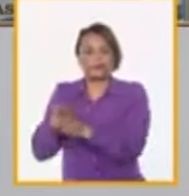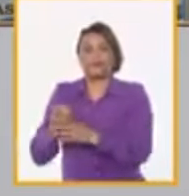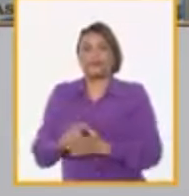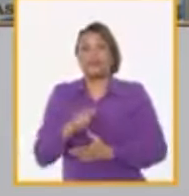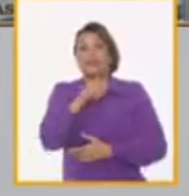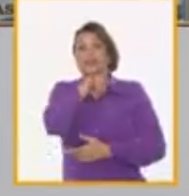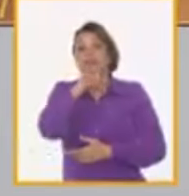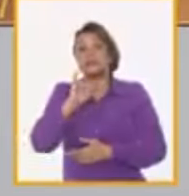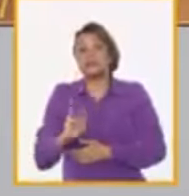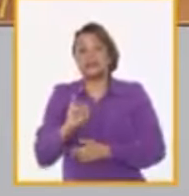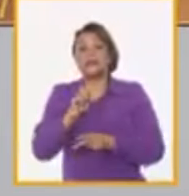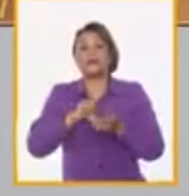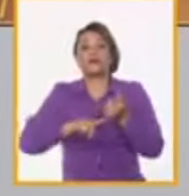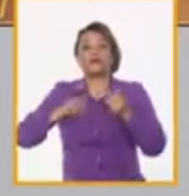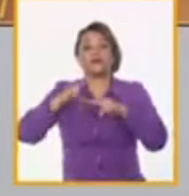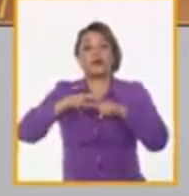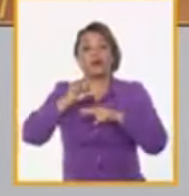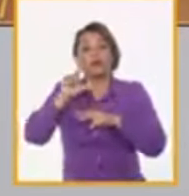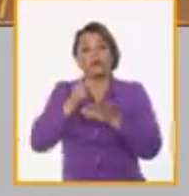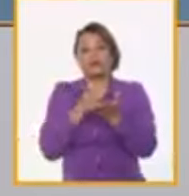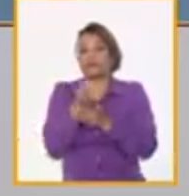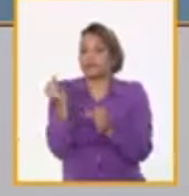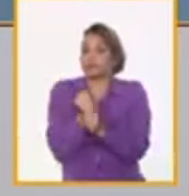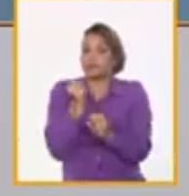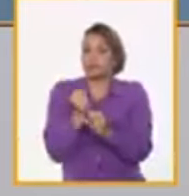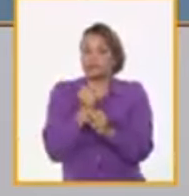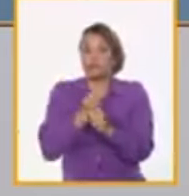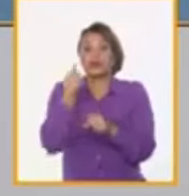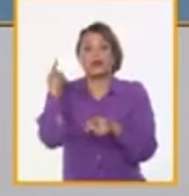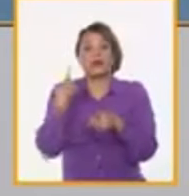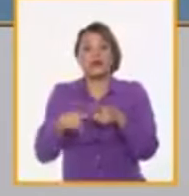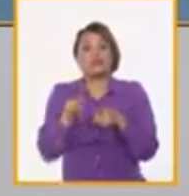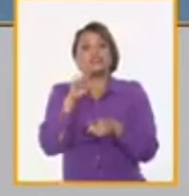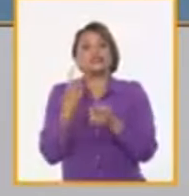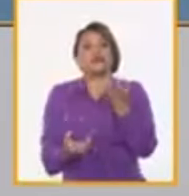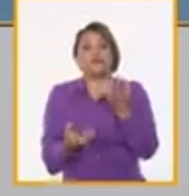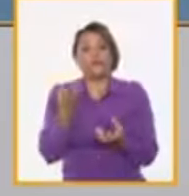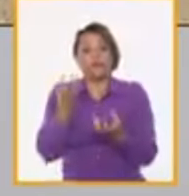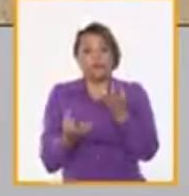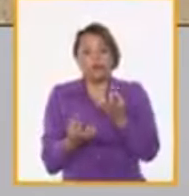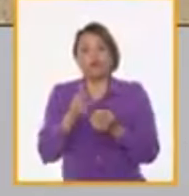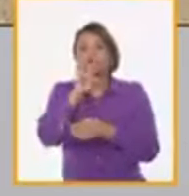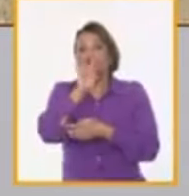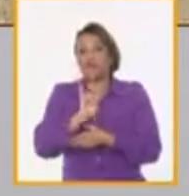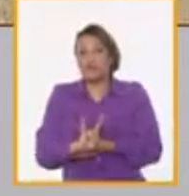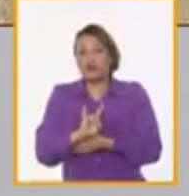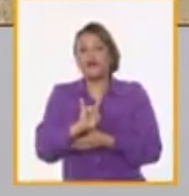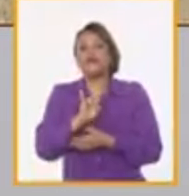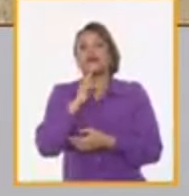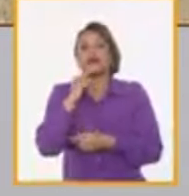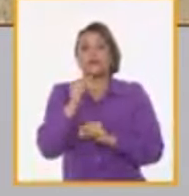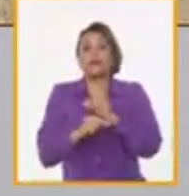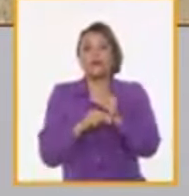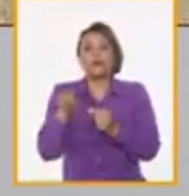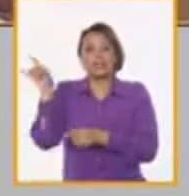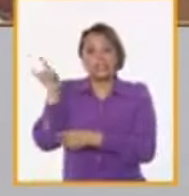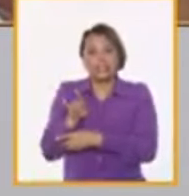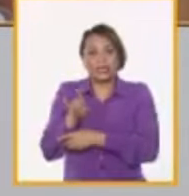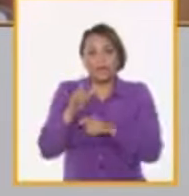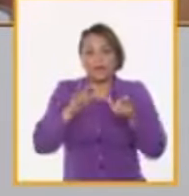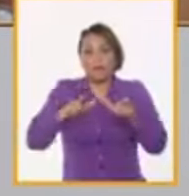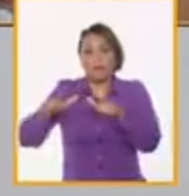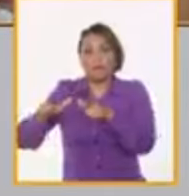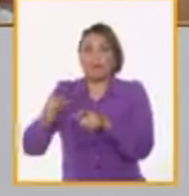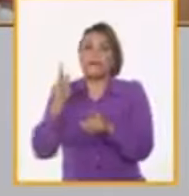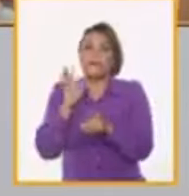16 en Oquín que se están trabajando intensamente, y en Cienfuegos, que hay 9 equipos que están los compañeros de paneles poniéndole en marcha porque están listas para ponerle en